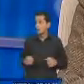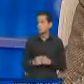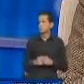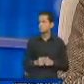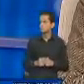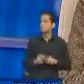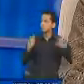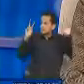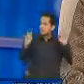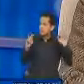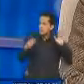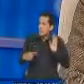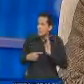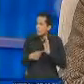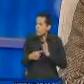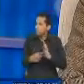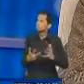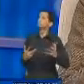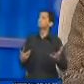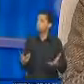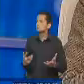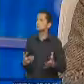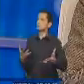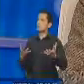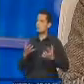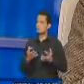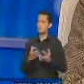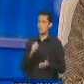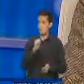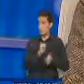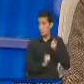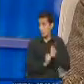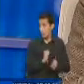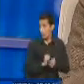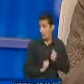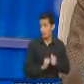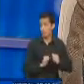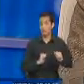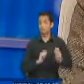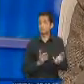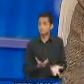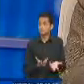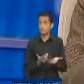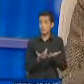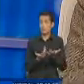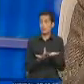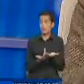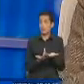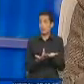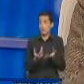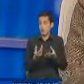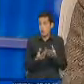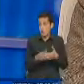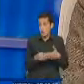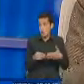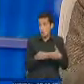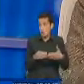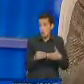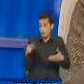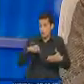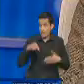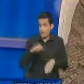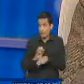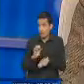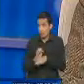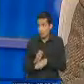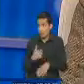salvaguardias tiene un enfoque económico para solucionar un problema de caída del ingreso de dólares en el país, por